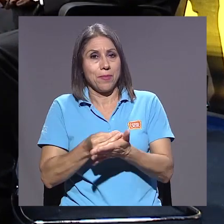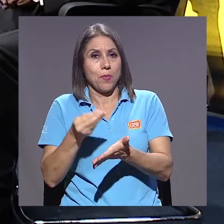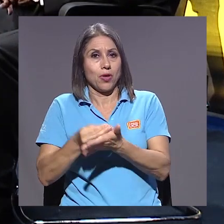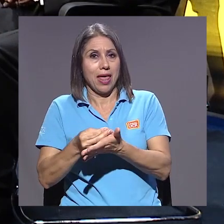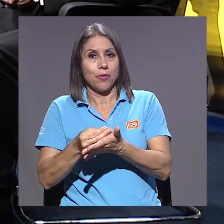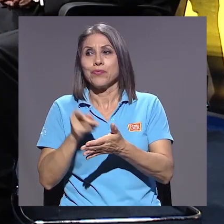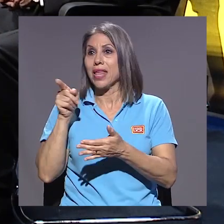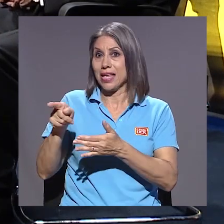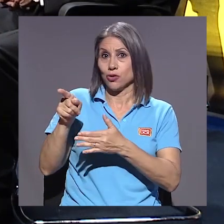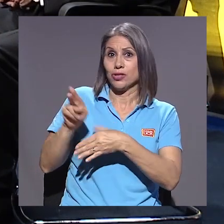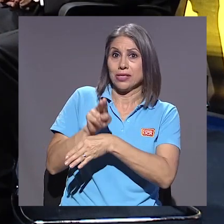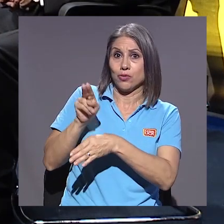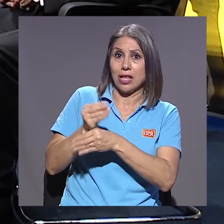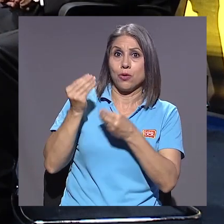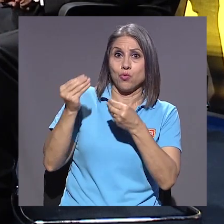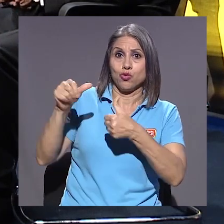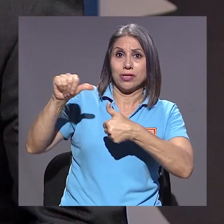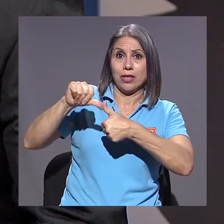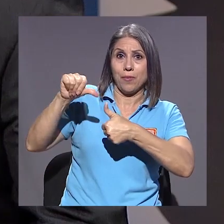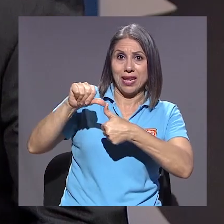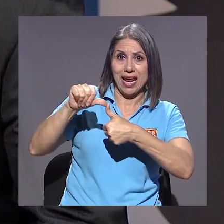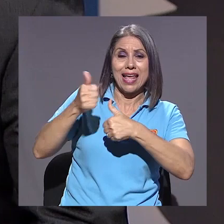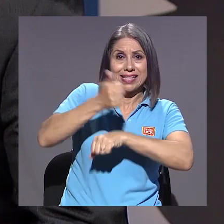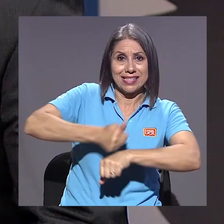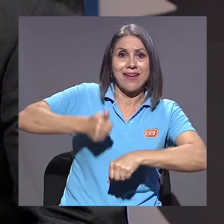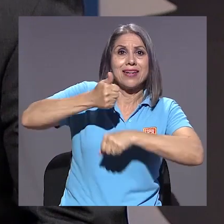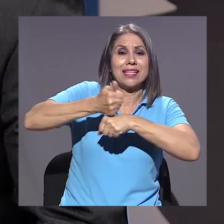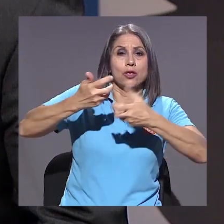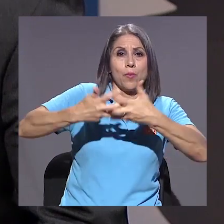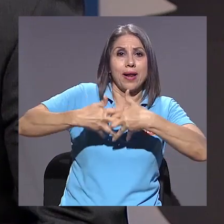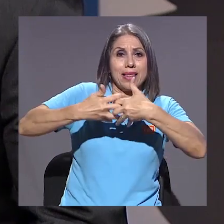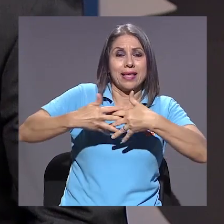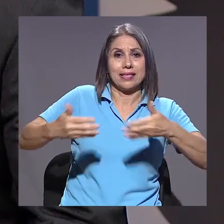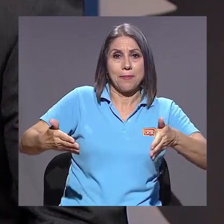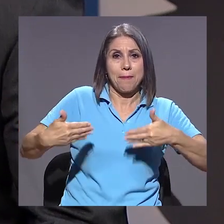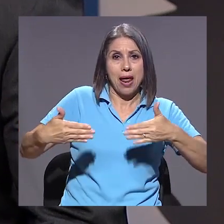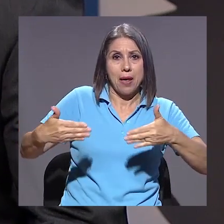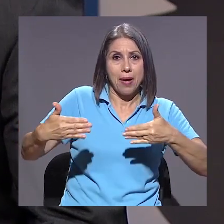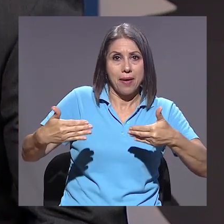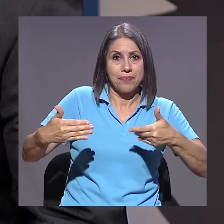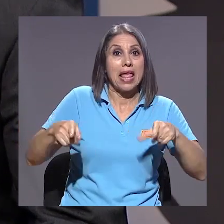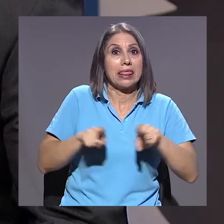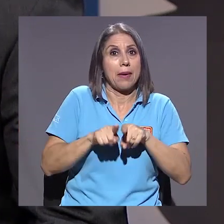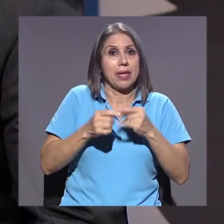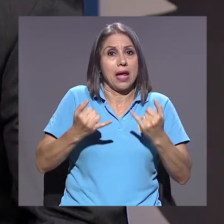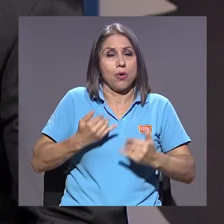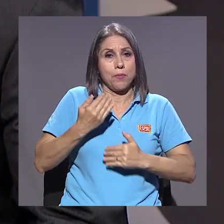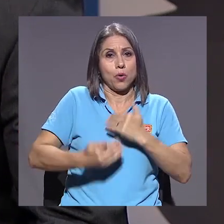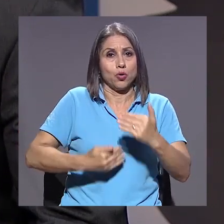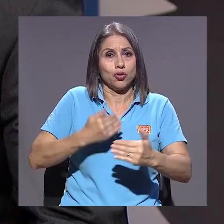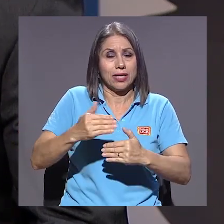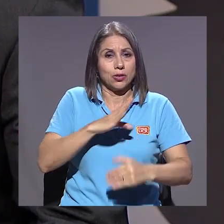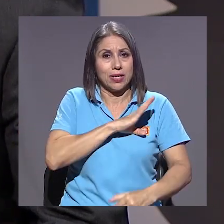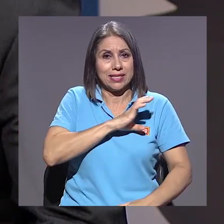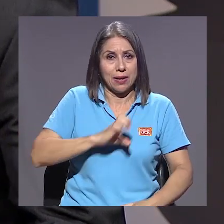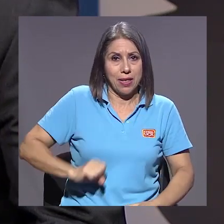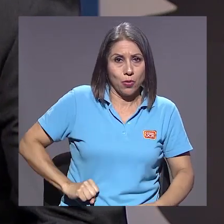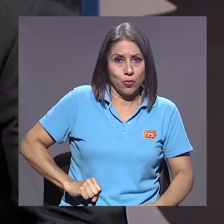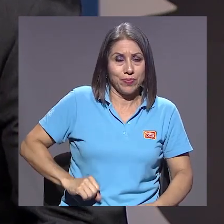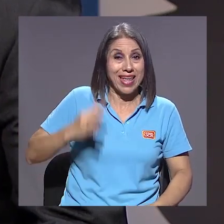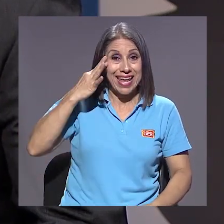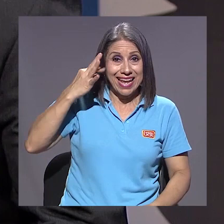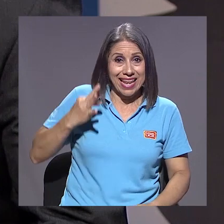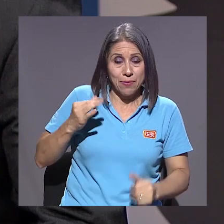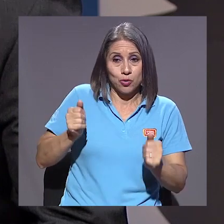están estableciendo plantas en Panamá, El Salvador está en proceso y creemos que con esas plantas